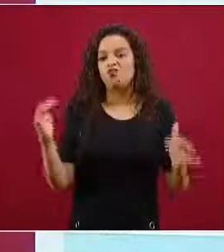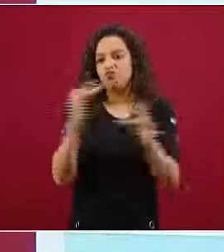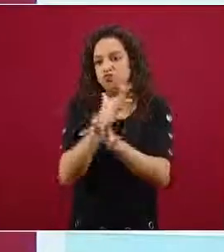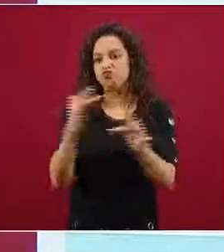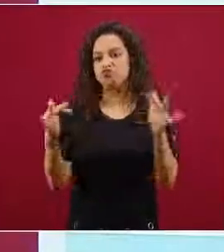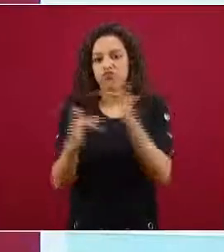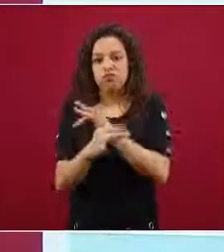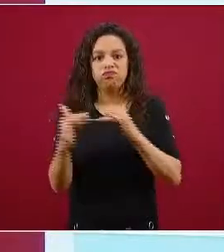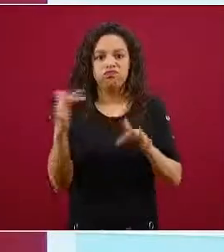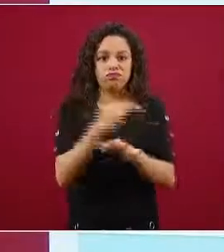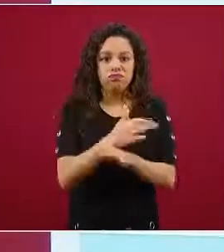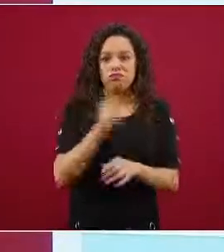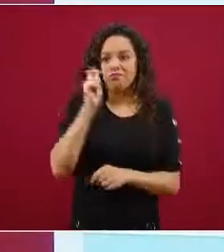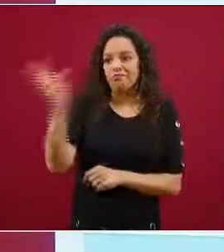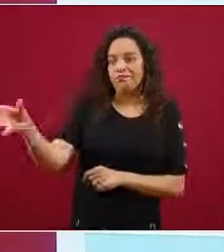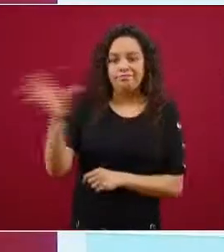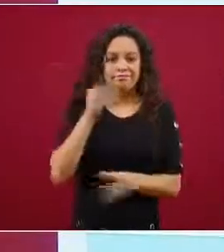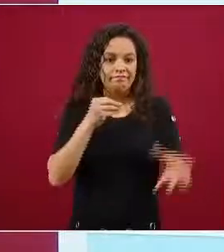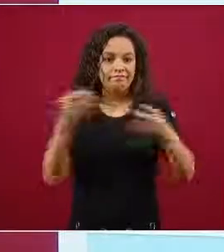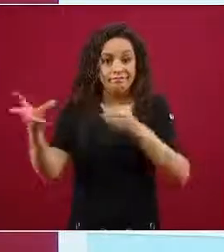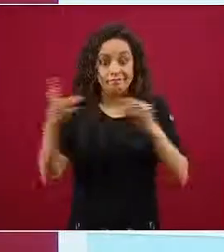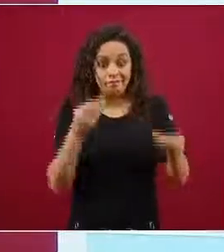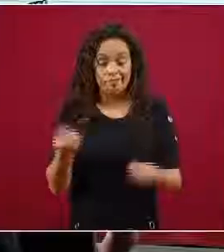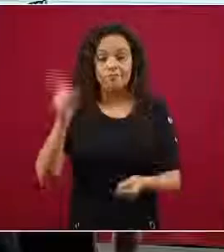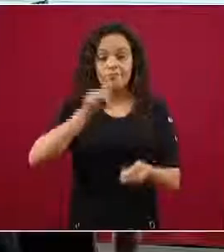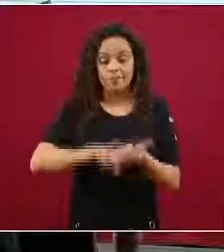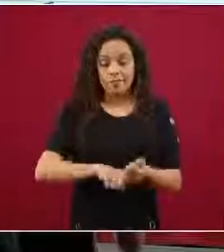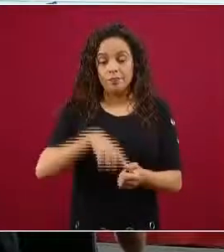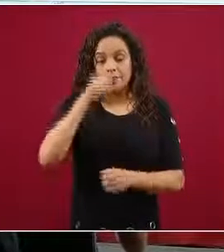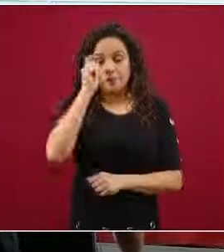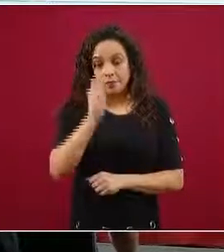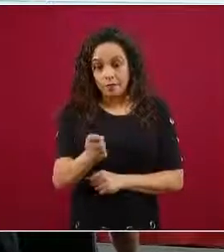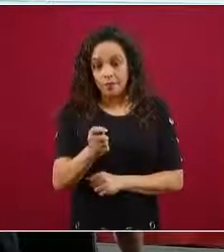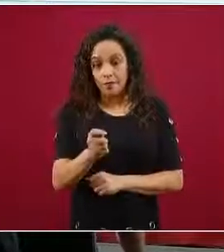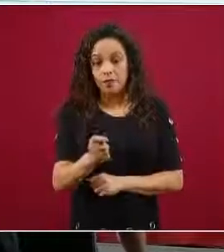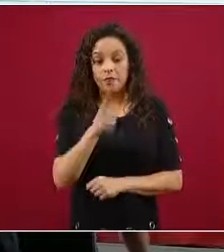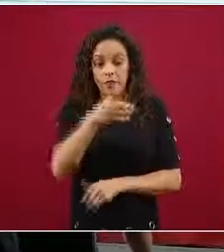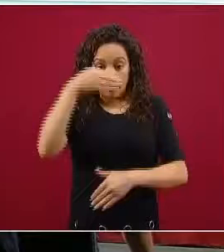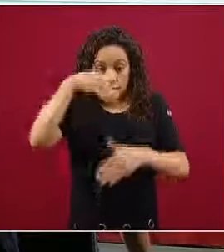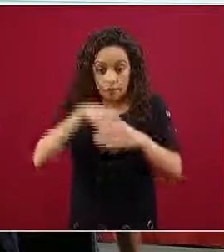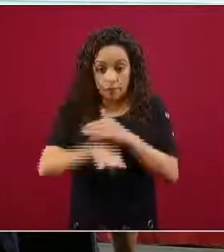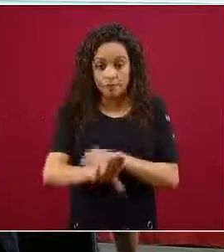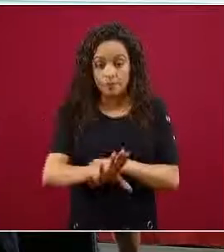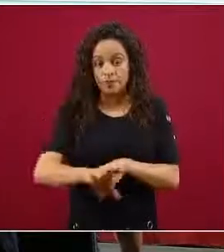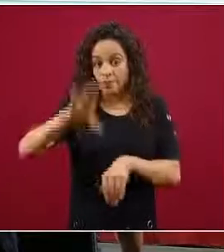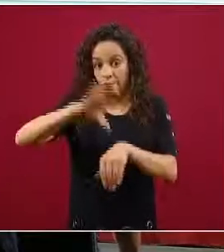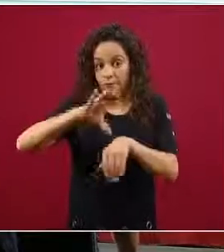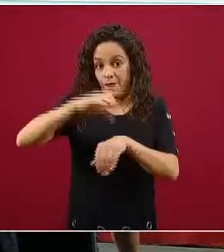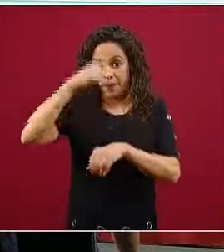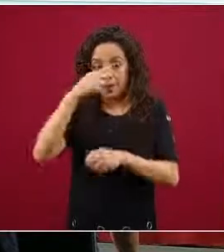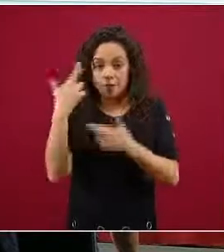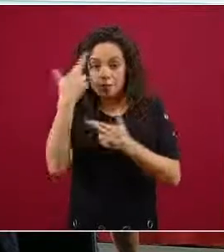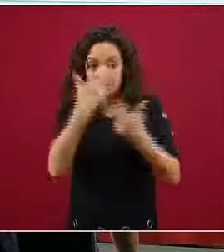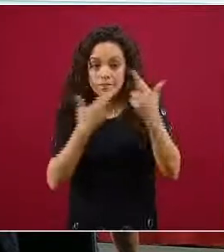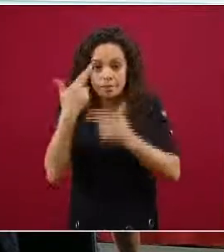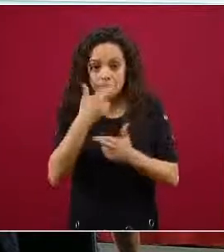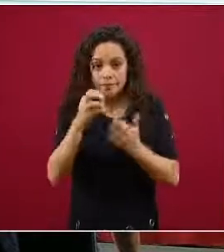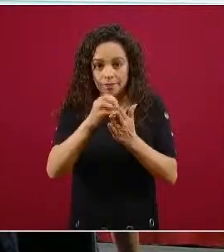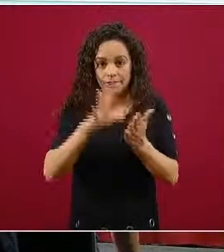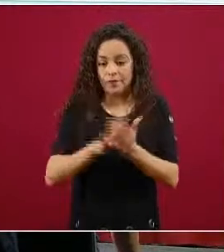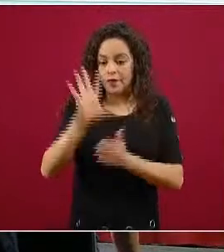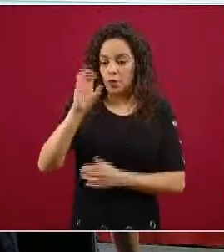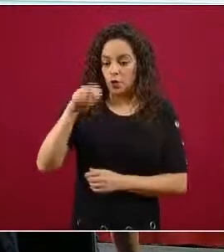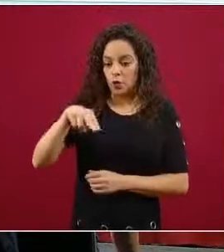a una consulta, incluso antes de estar embarazada, se pueda llevar un control de estas comorbilidades